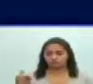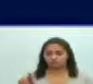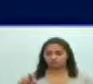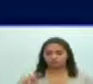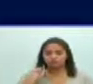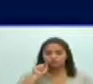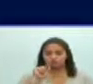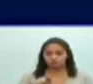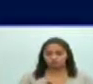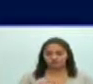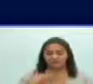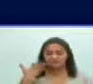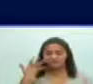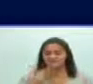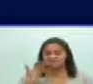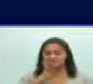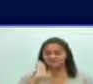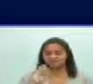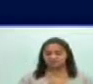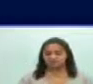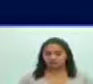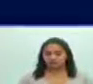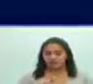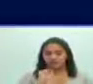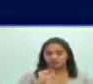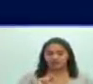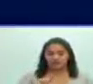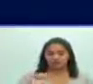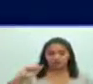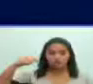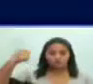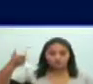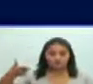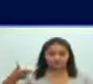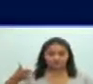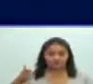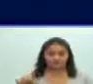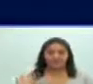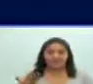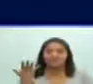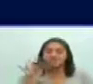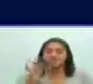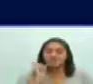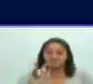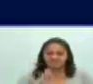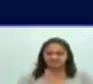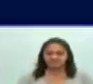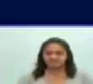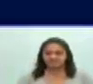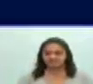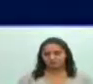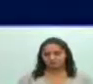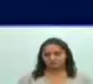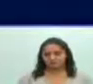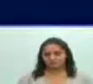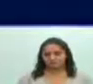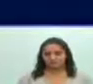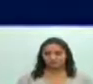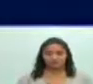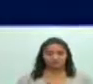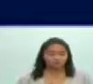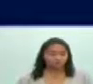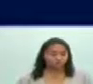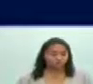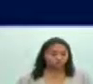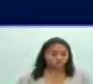o ella es de quien se habla, perfectamente, cada una con sus formas complementarias,